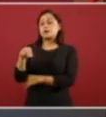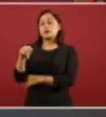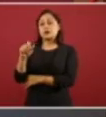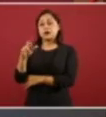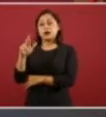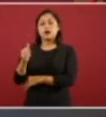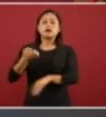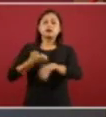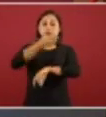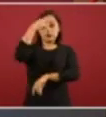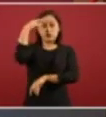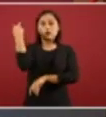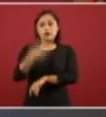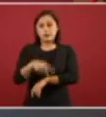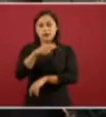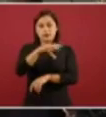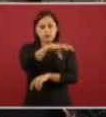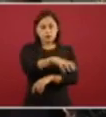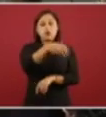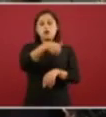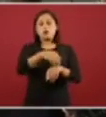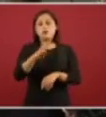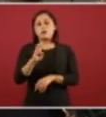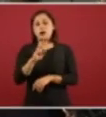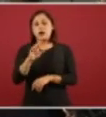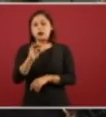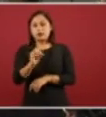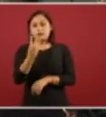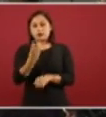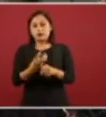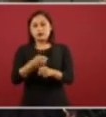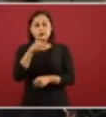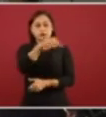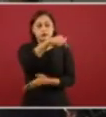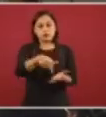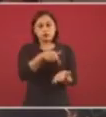Estado de México, barrio tercero es donde está ubicado. Muchas gracias.